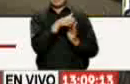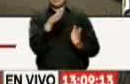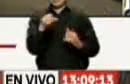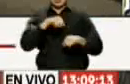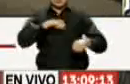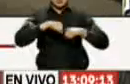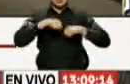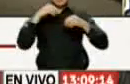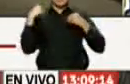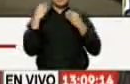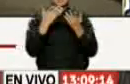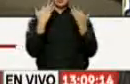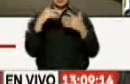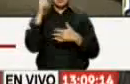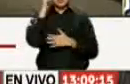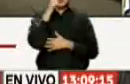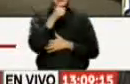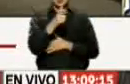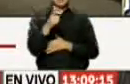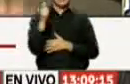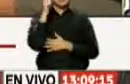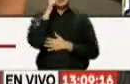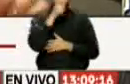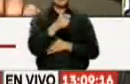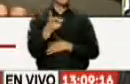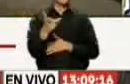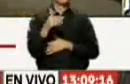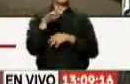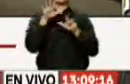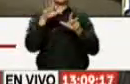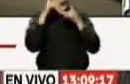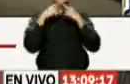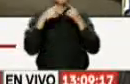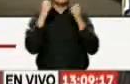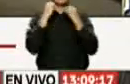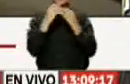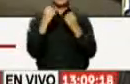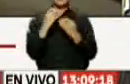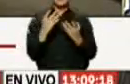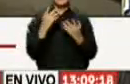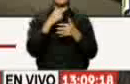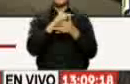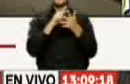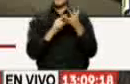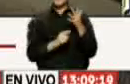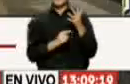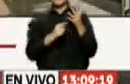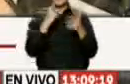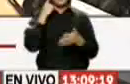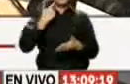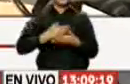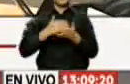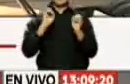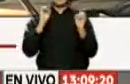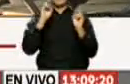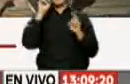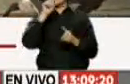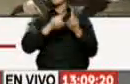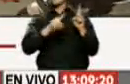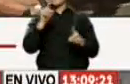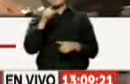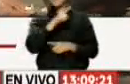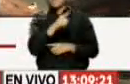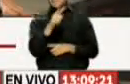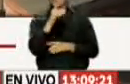hemos remitido ya a la Fiscalía General del Estado 8 reportes de operaciones inusuales e injustificadas, en unos casos